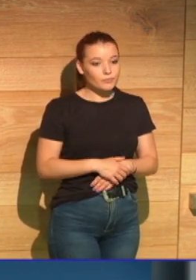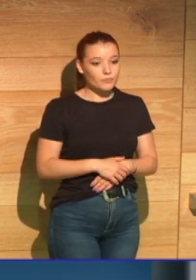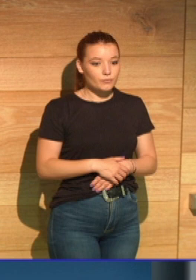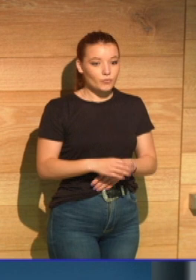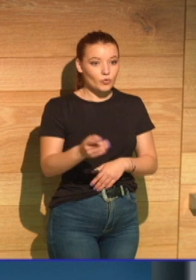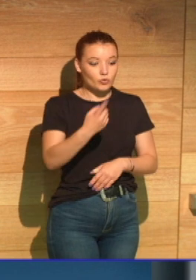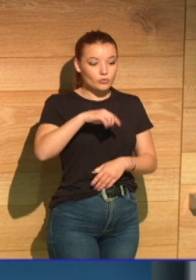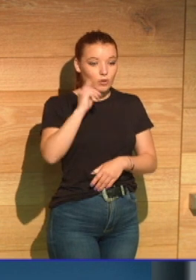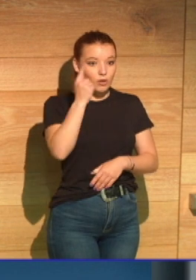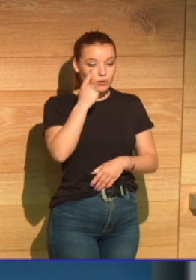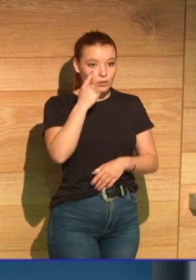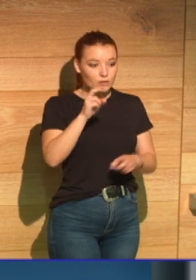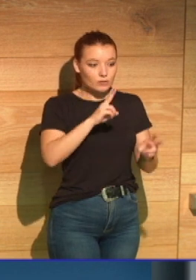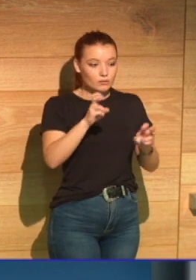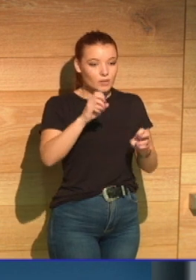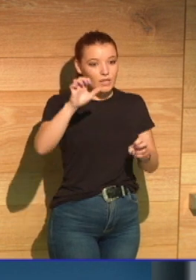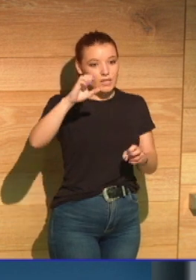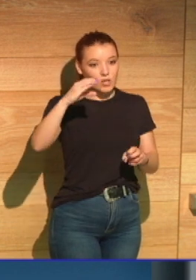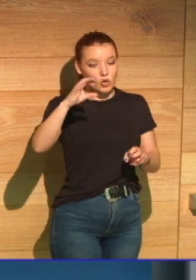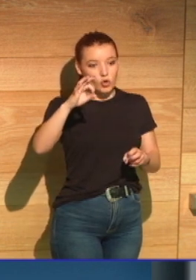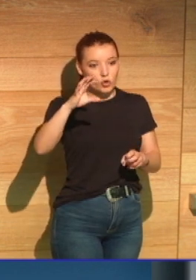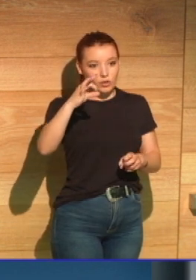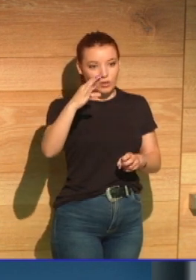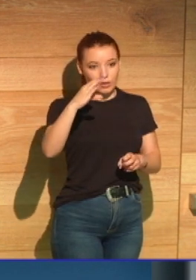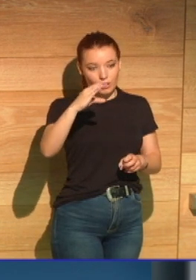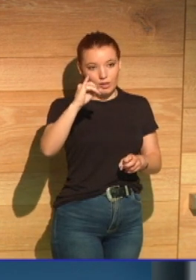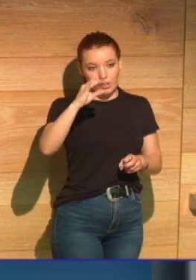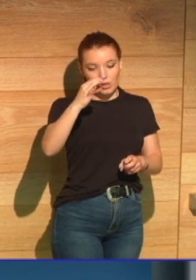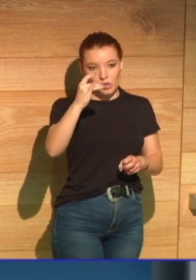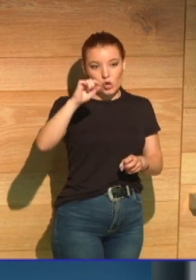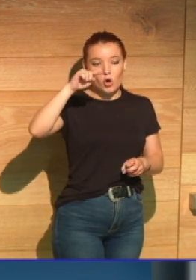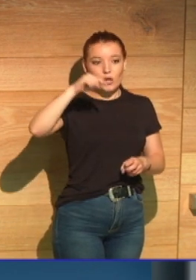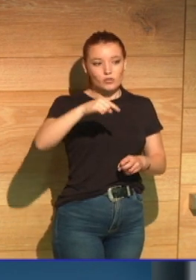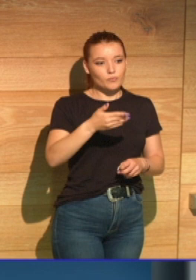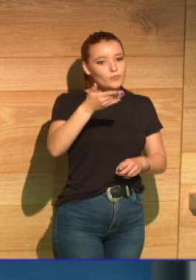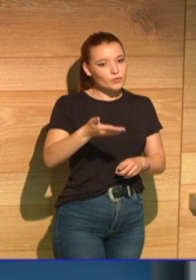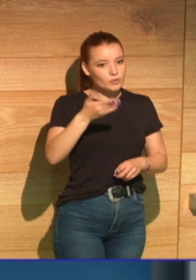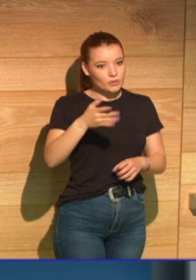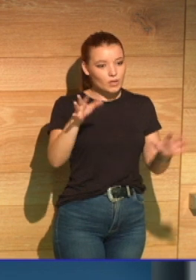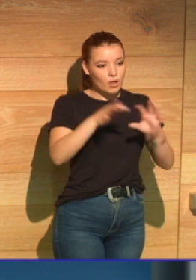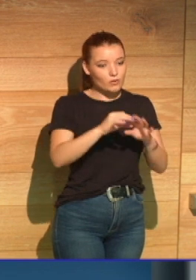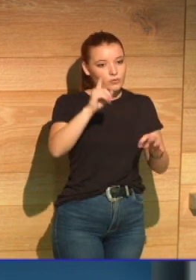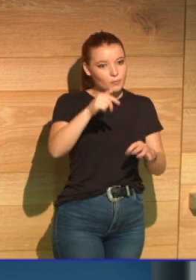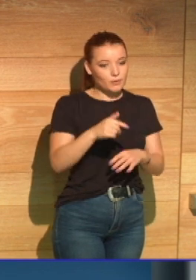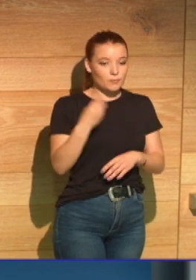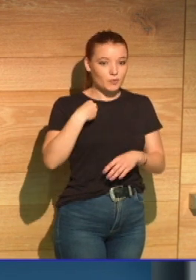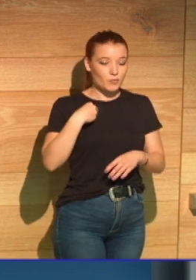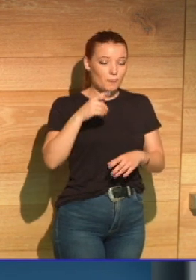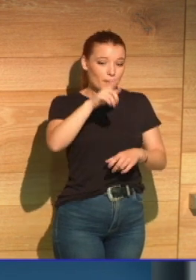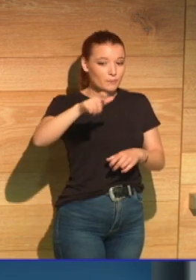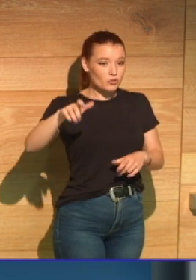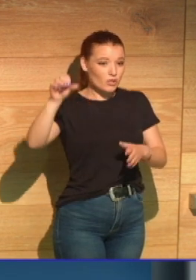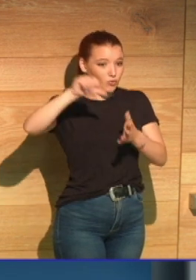estos relatos del ecocidio fueron muy importantes para la misma comunidad y la relación que tienen con cada una de las personas que viven en la ciudad, un